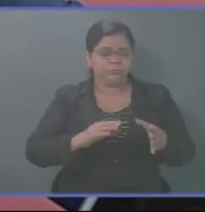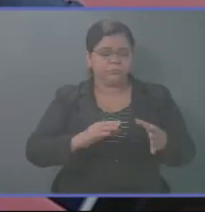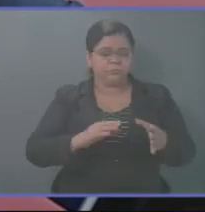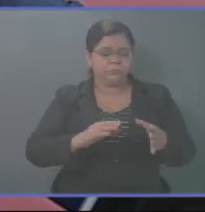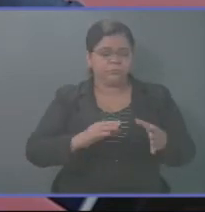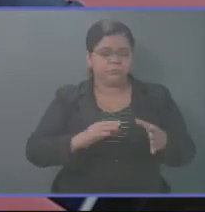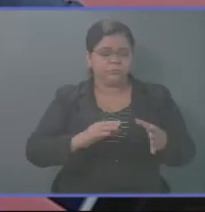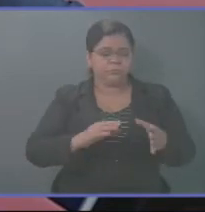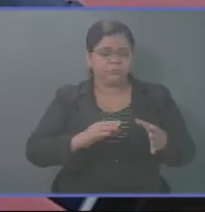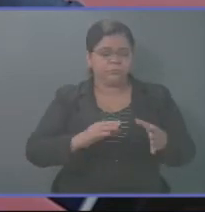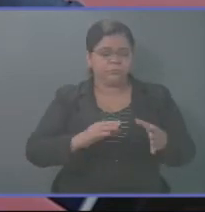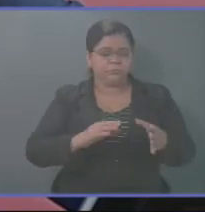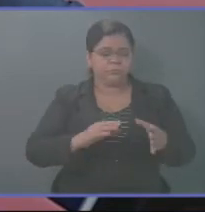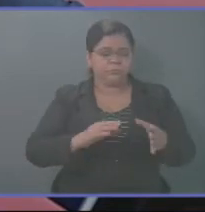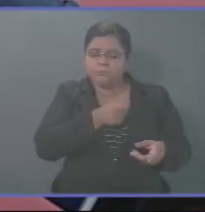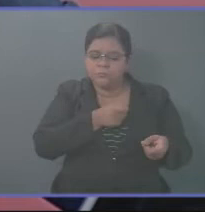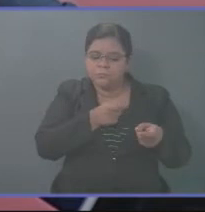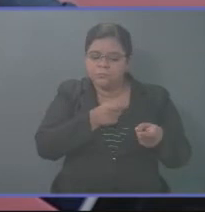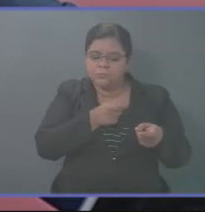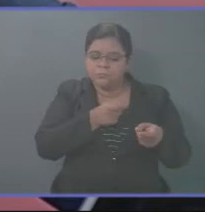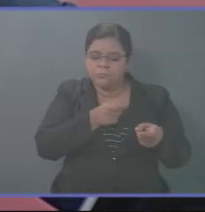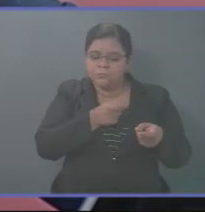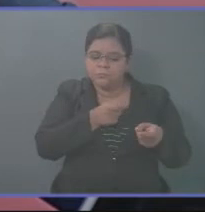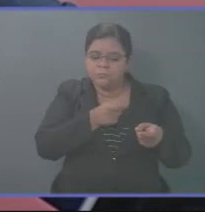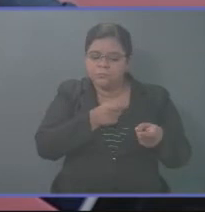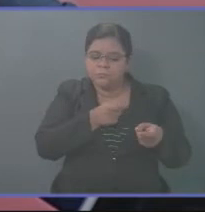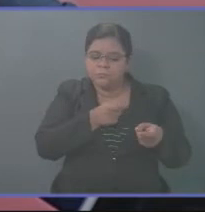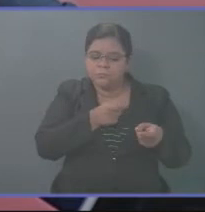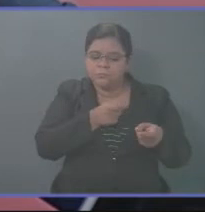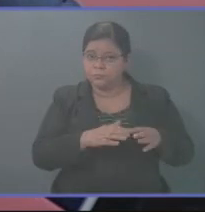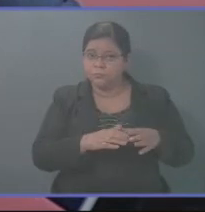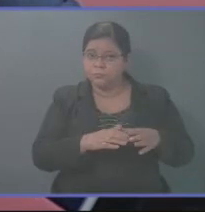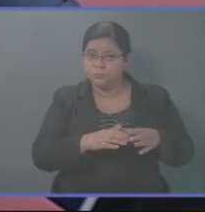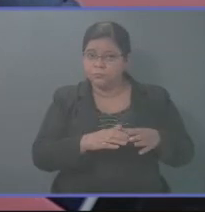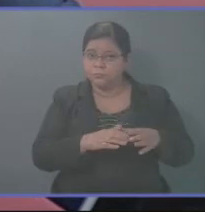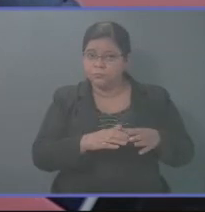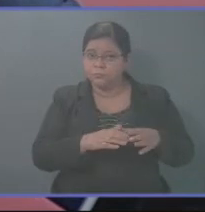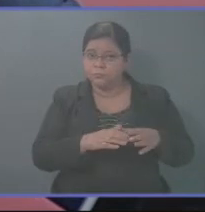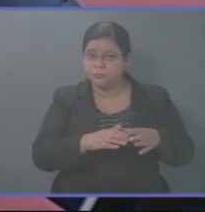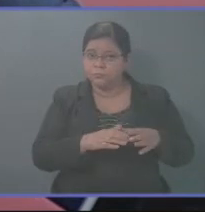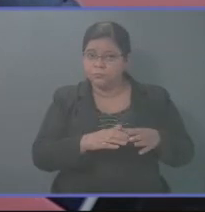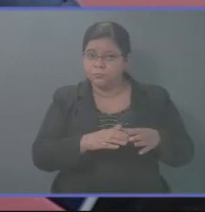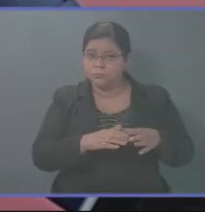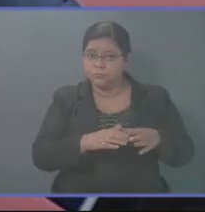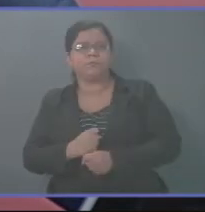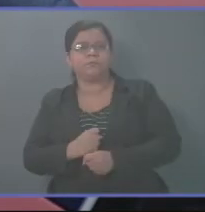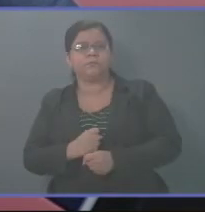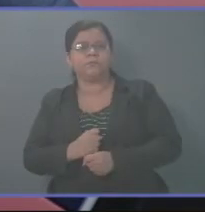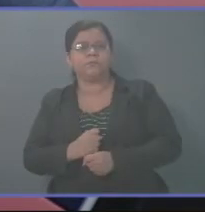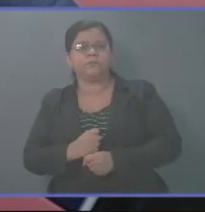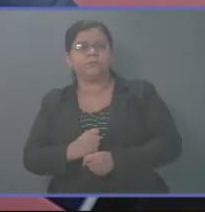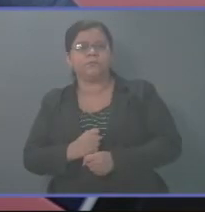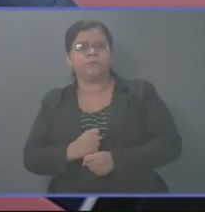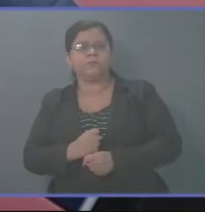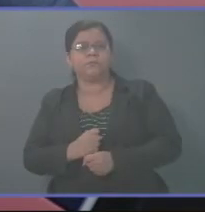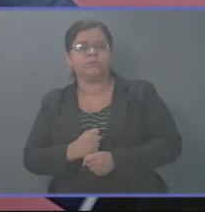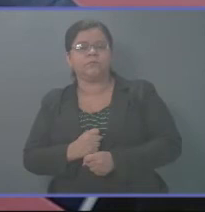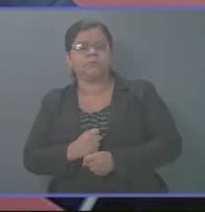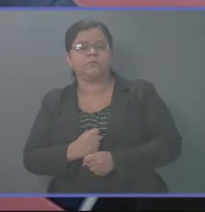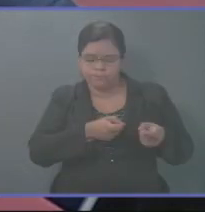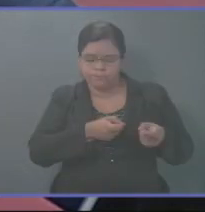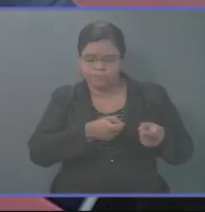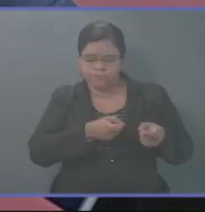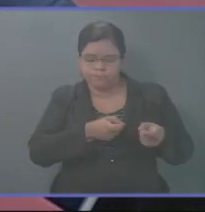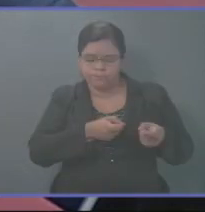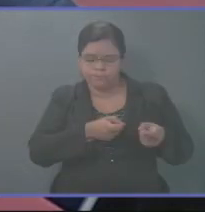comité que va a dar garantía y esperamos que lo haga en la ejecución y